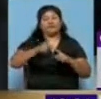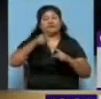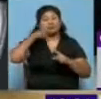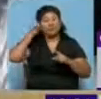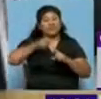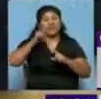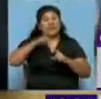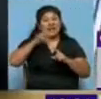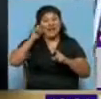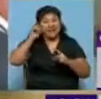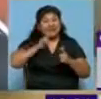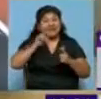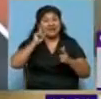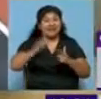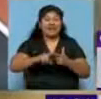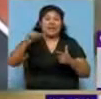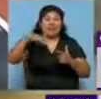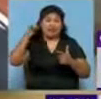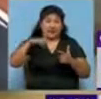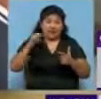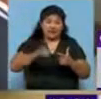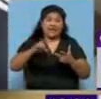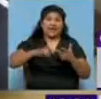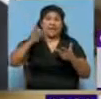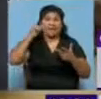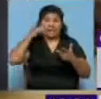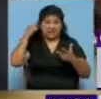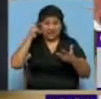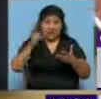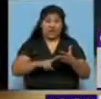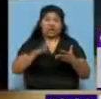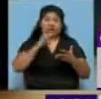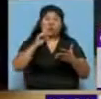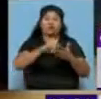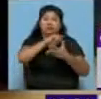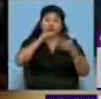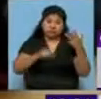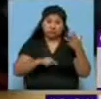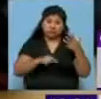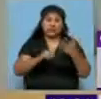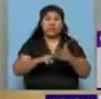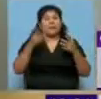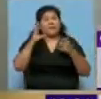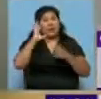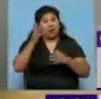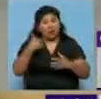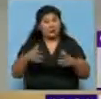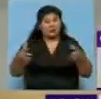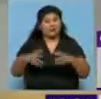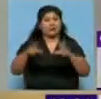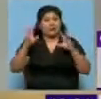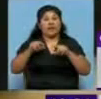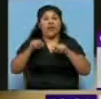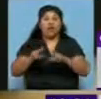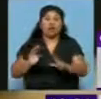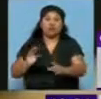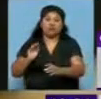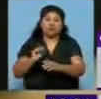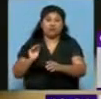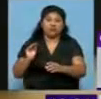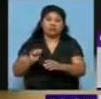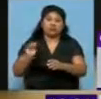Salta, Urtubey, Massa y Pichetto? Era la foto de A4. Claro. Ahora, tan bien producida, exacto, prolijita. Ahora se sumaron